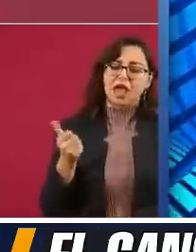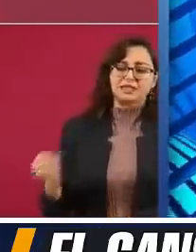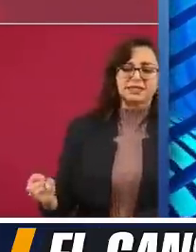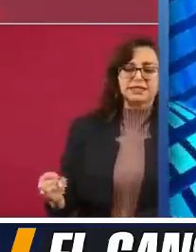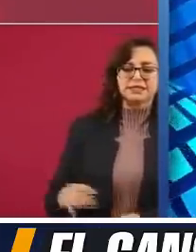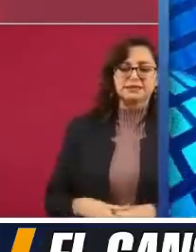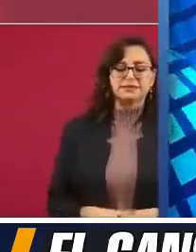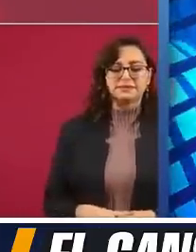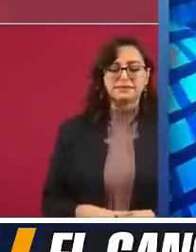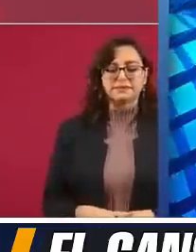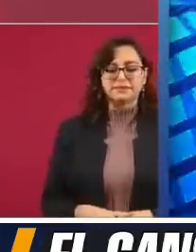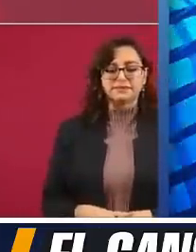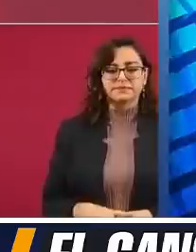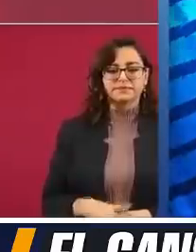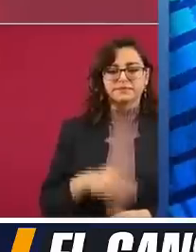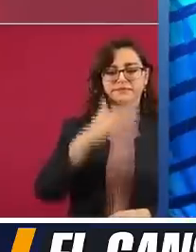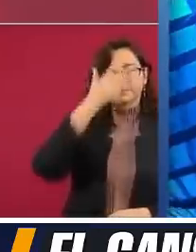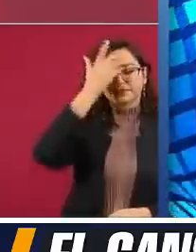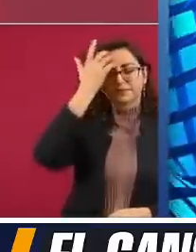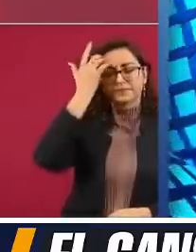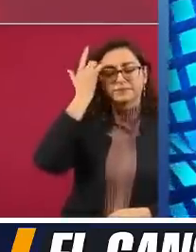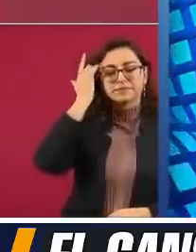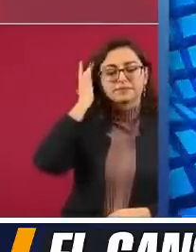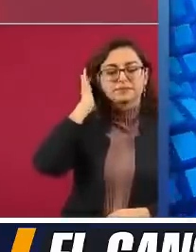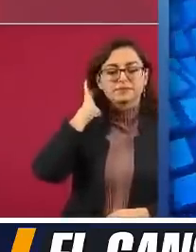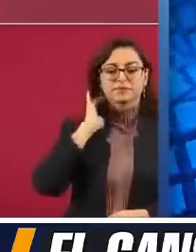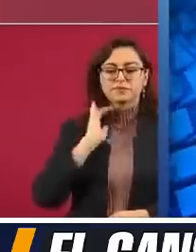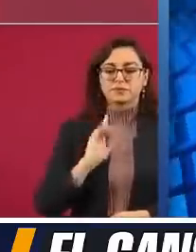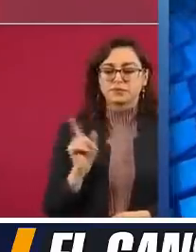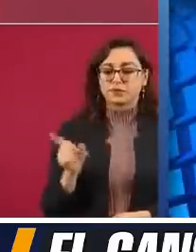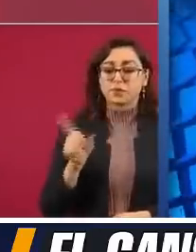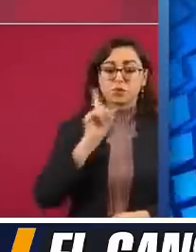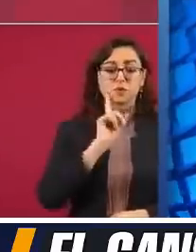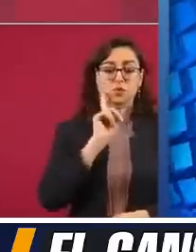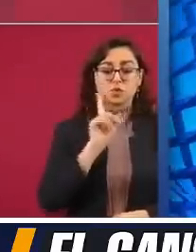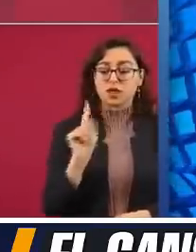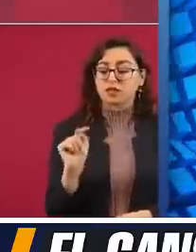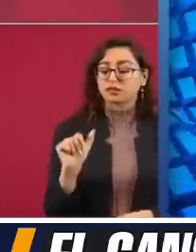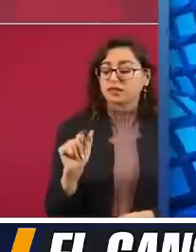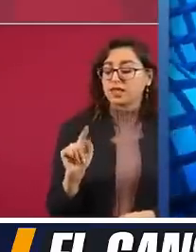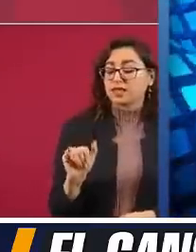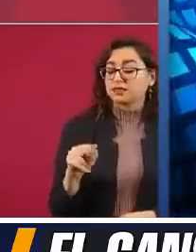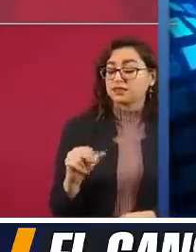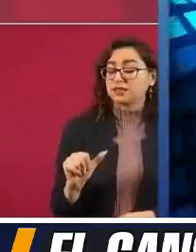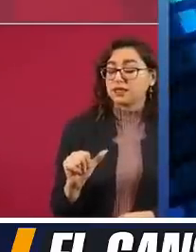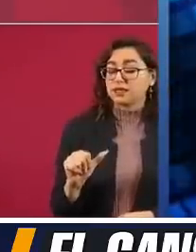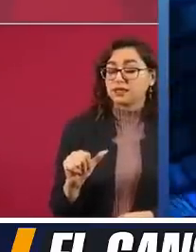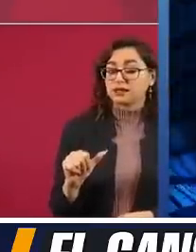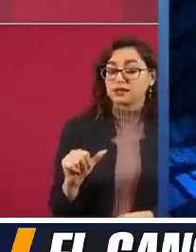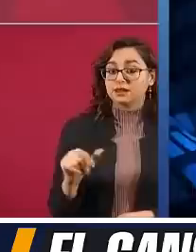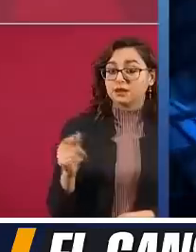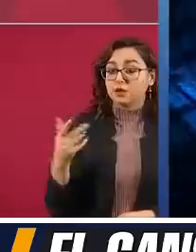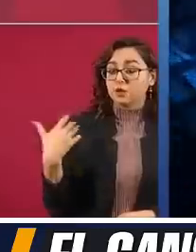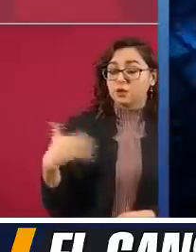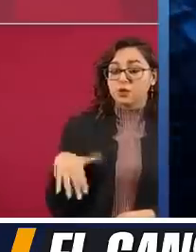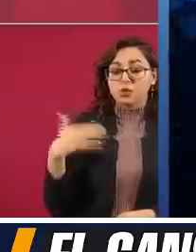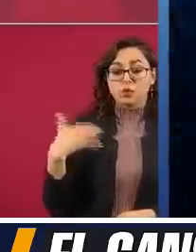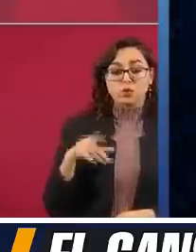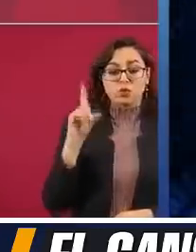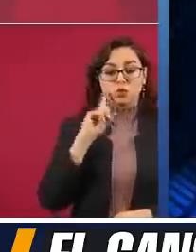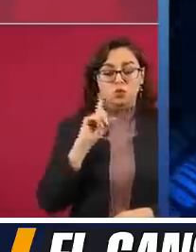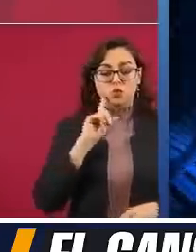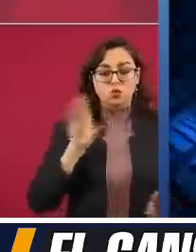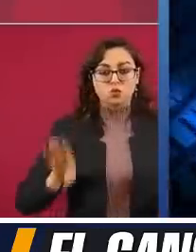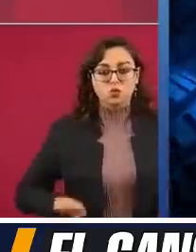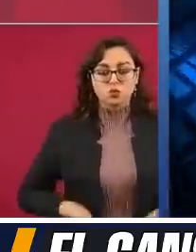En el caso de Tatiana es una mujer con